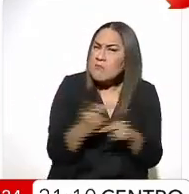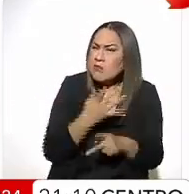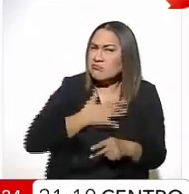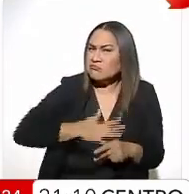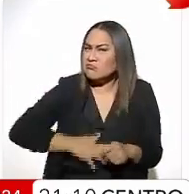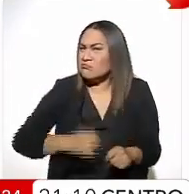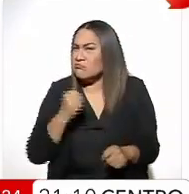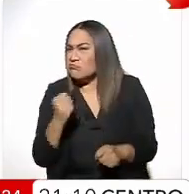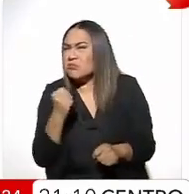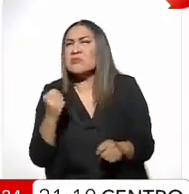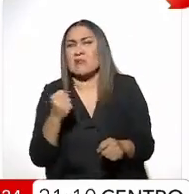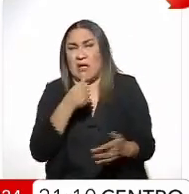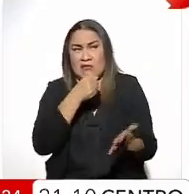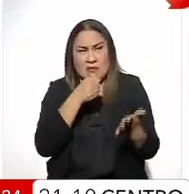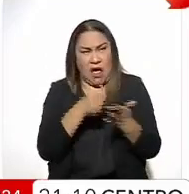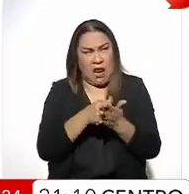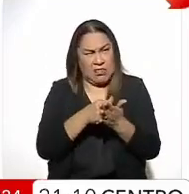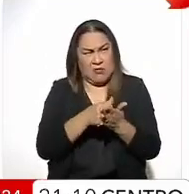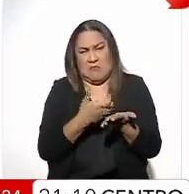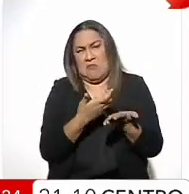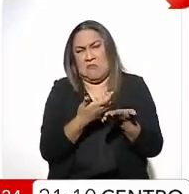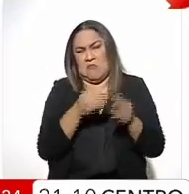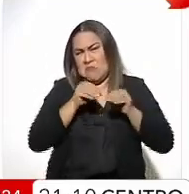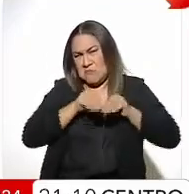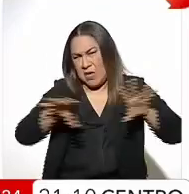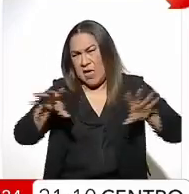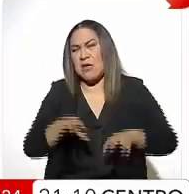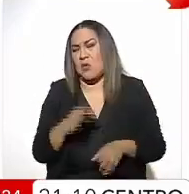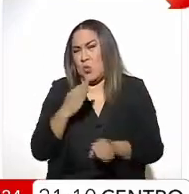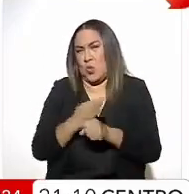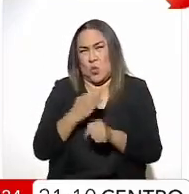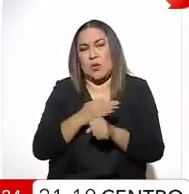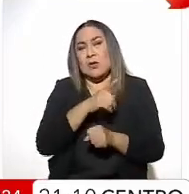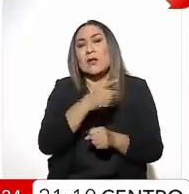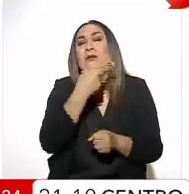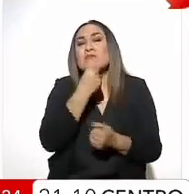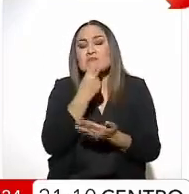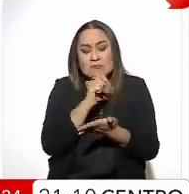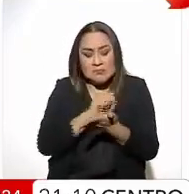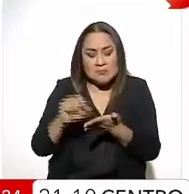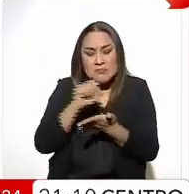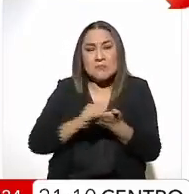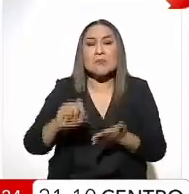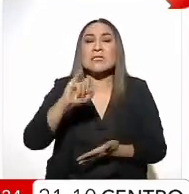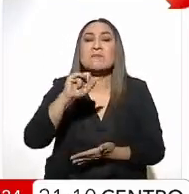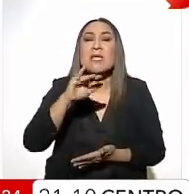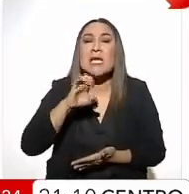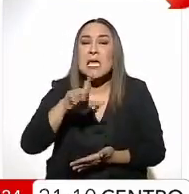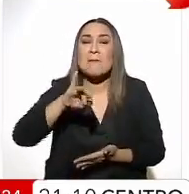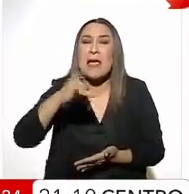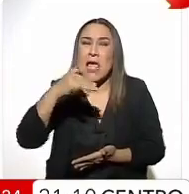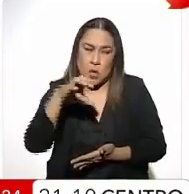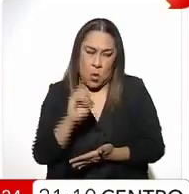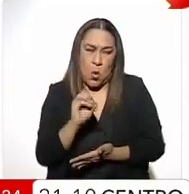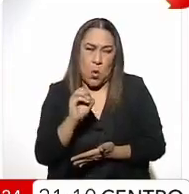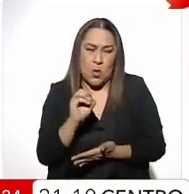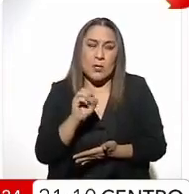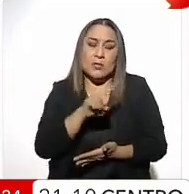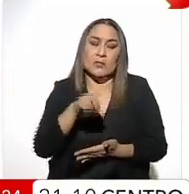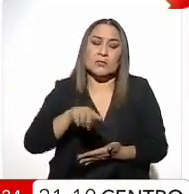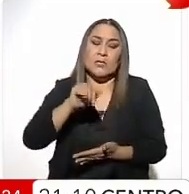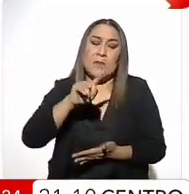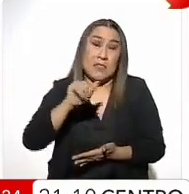en torno a esta carta y a lo que hemos visto en este último tiempo, esta carta atribuida a Ismael El Mayo Zambada. Muy buenas